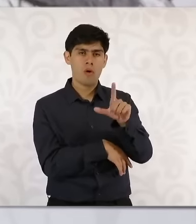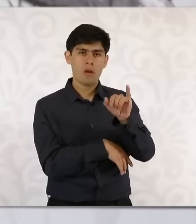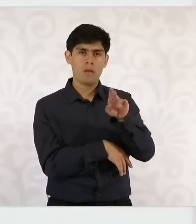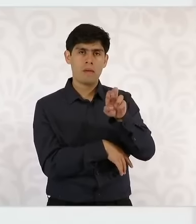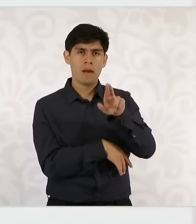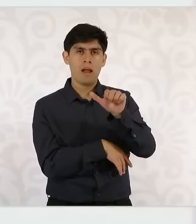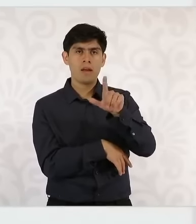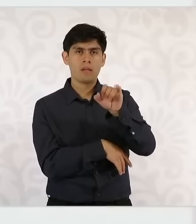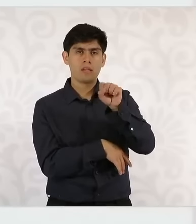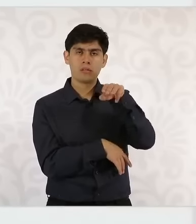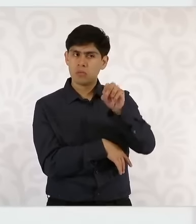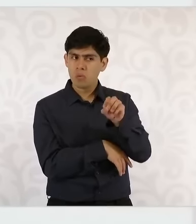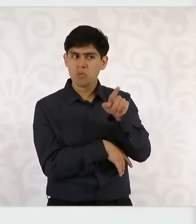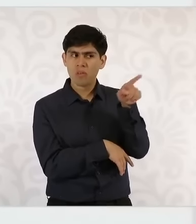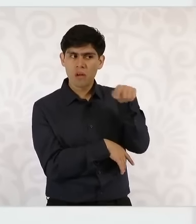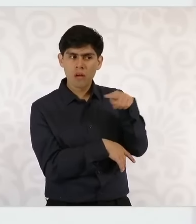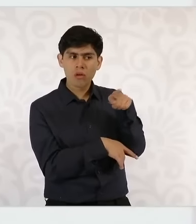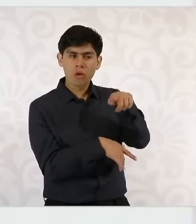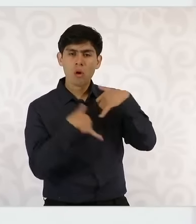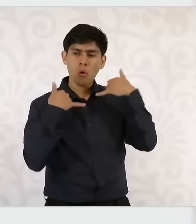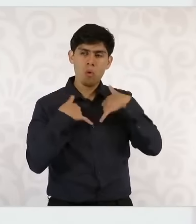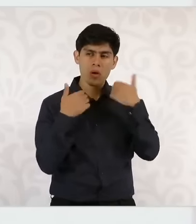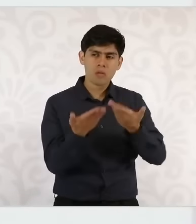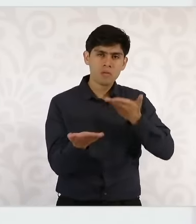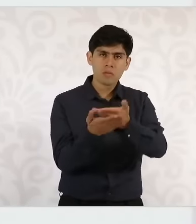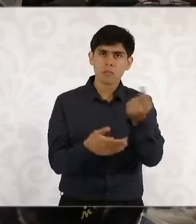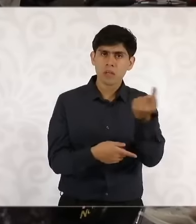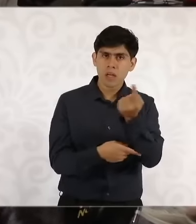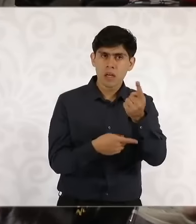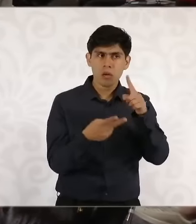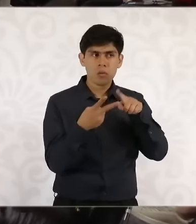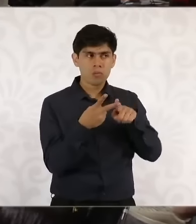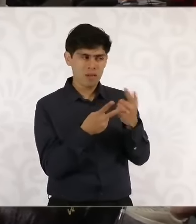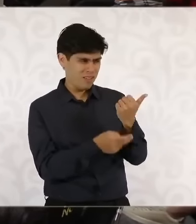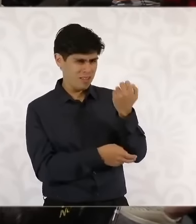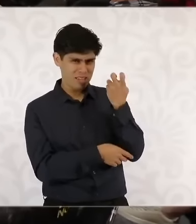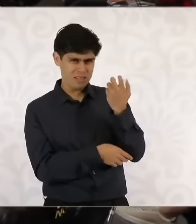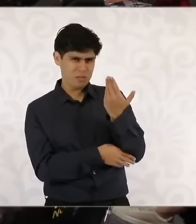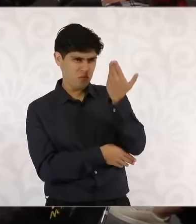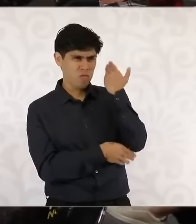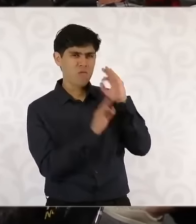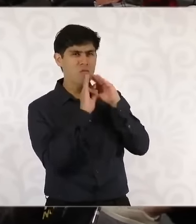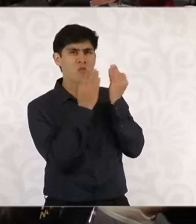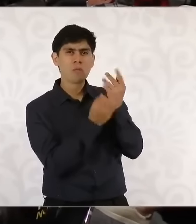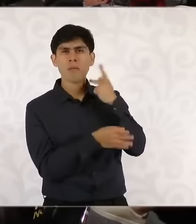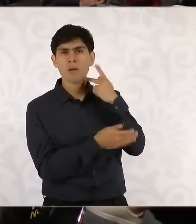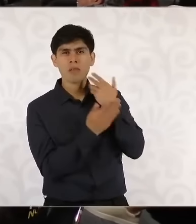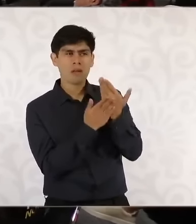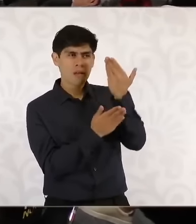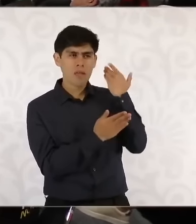¿Qué le ofrecía el régimen de corrupción y privilegios a los jóvenes? ¿Y qué hay